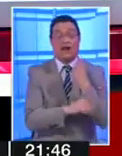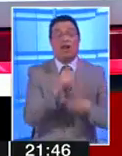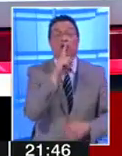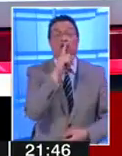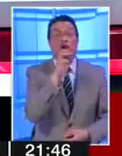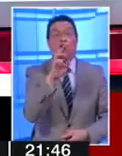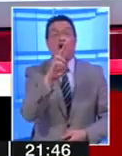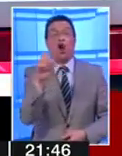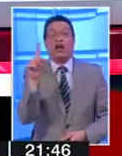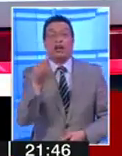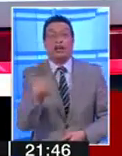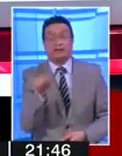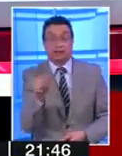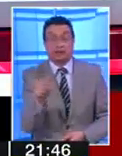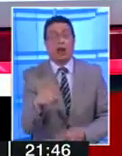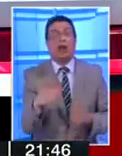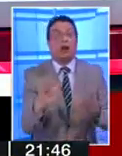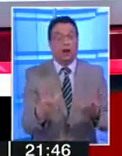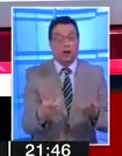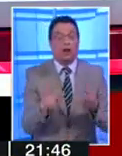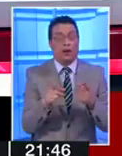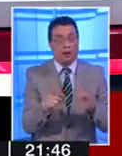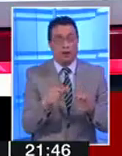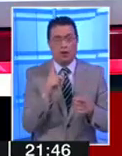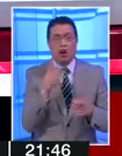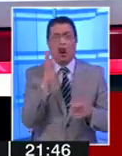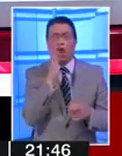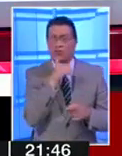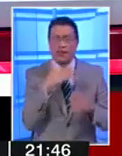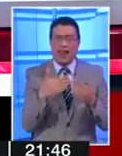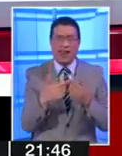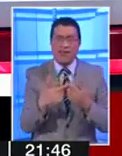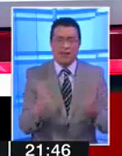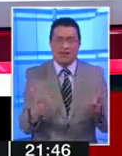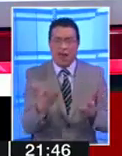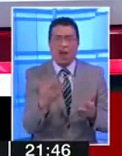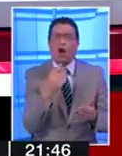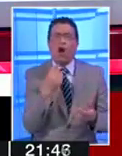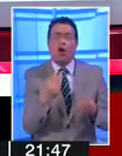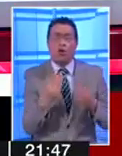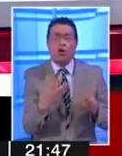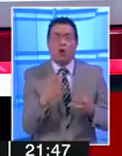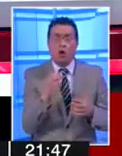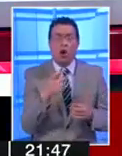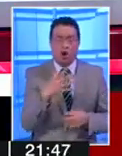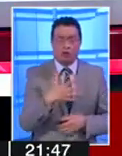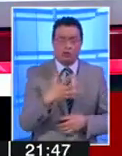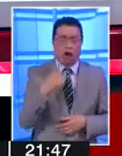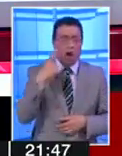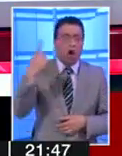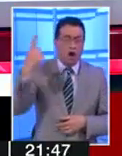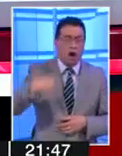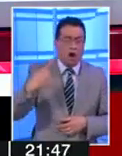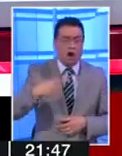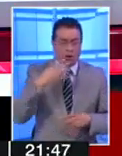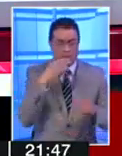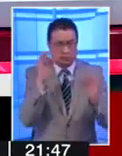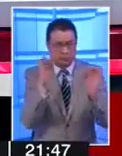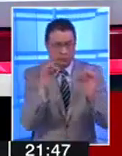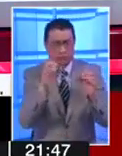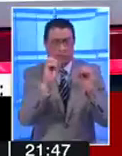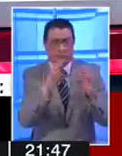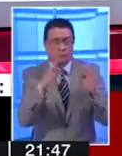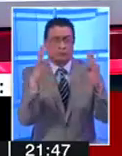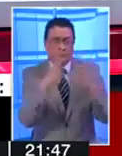¿Cómo se puede decir que ellos fueron de alguna manera, no tuvieron libertad o que siguieron órdenes de acuerdo a una cierta formación del ejército cuando